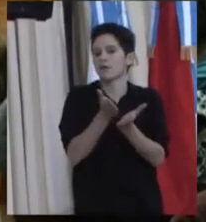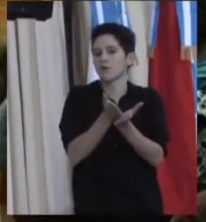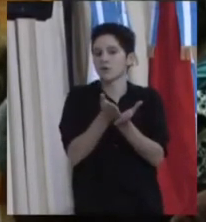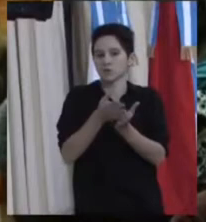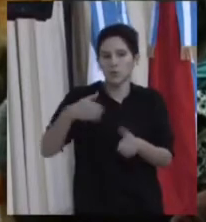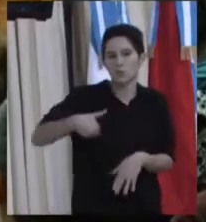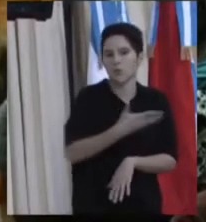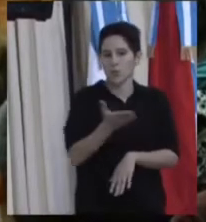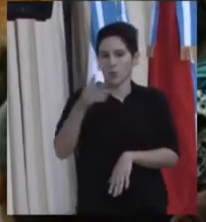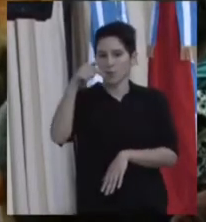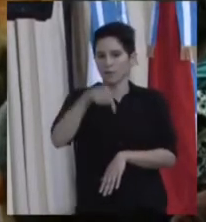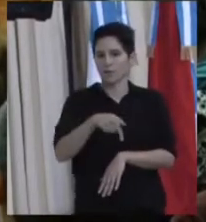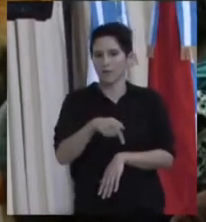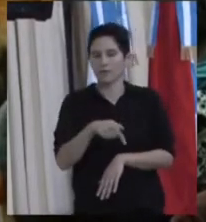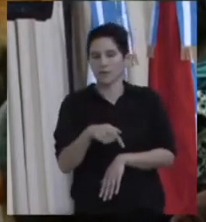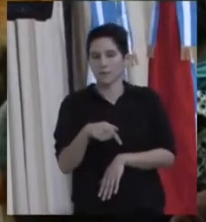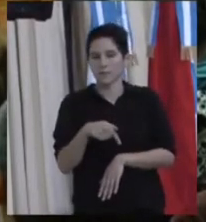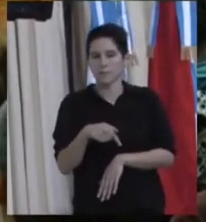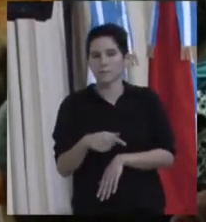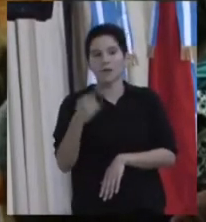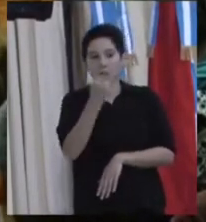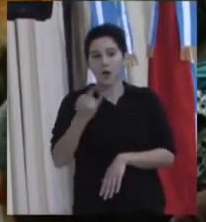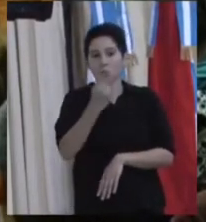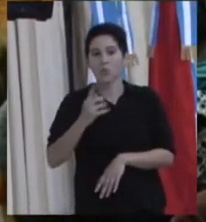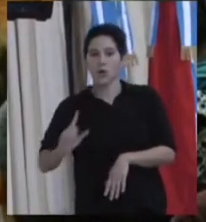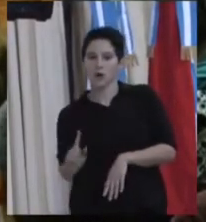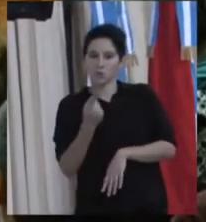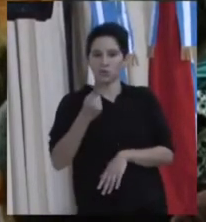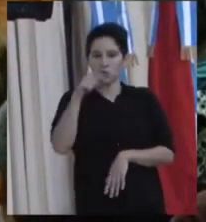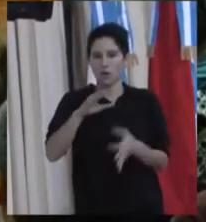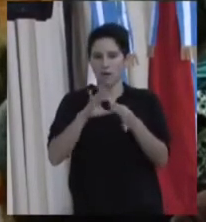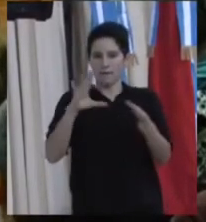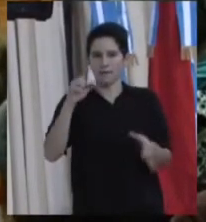estatal y la autonomía y autarquía de las universidades nacionales.